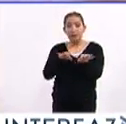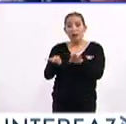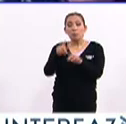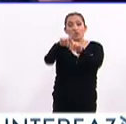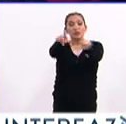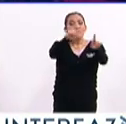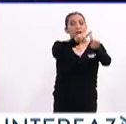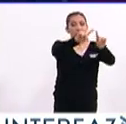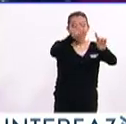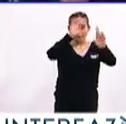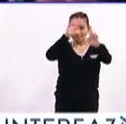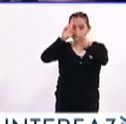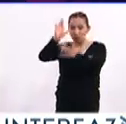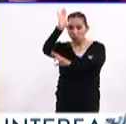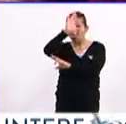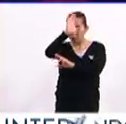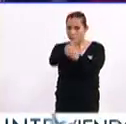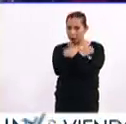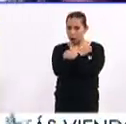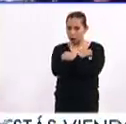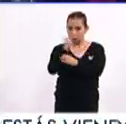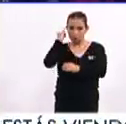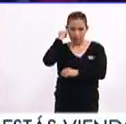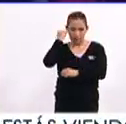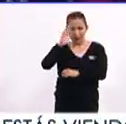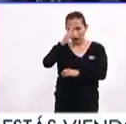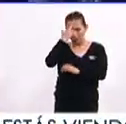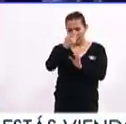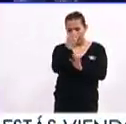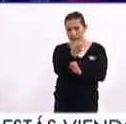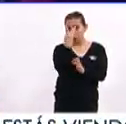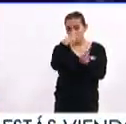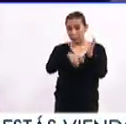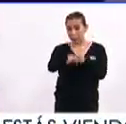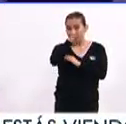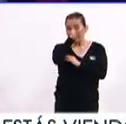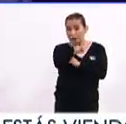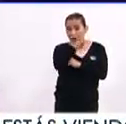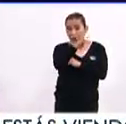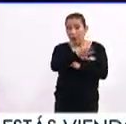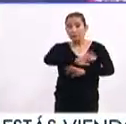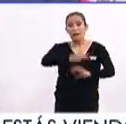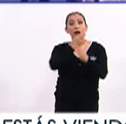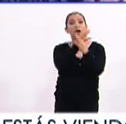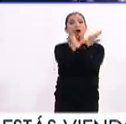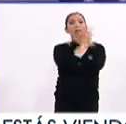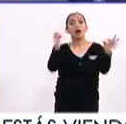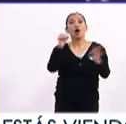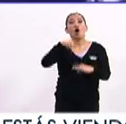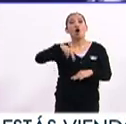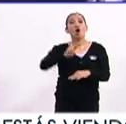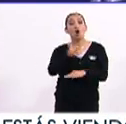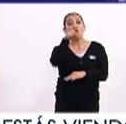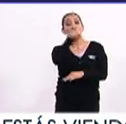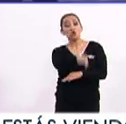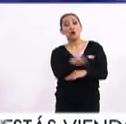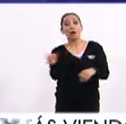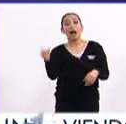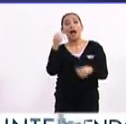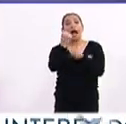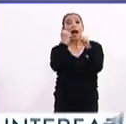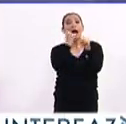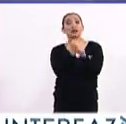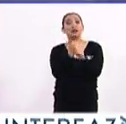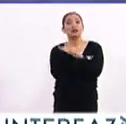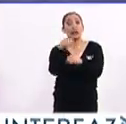la diversidad cultural y la educación indígena. Recordemos que este 2019 fue declarado por las Naciones Unidas como el